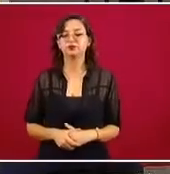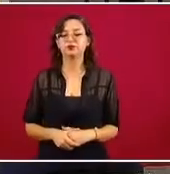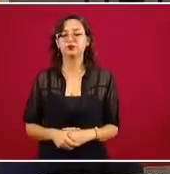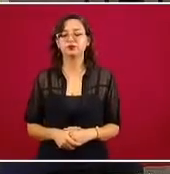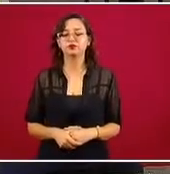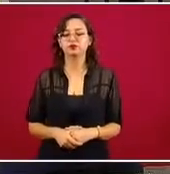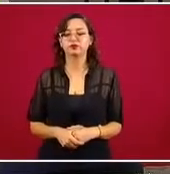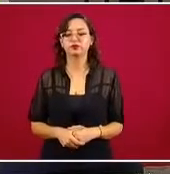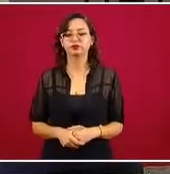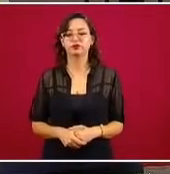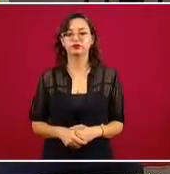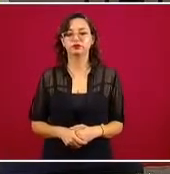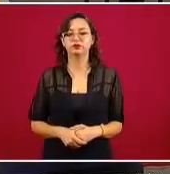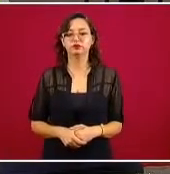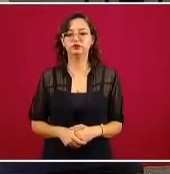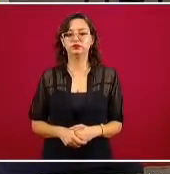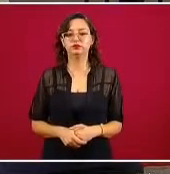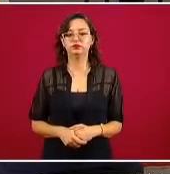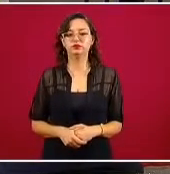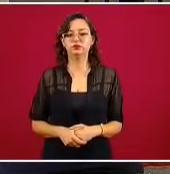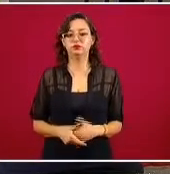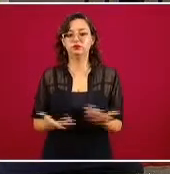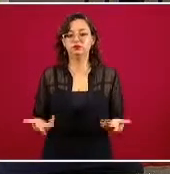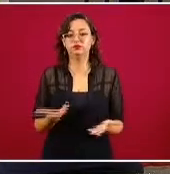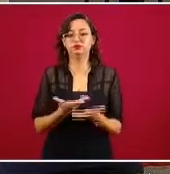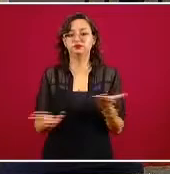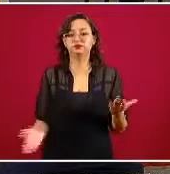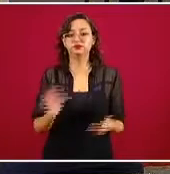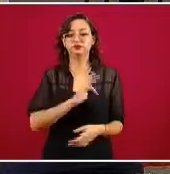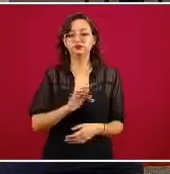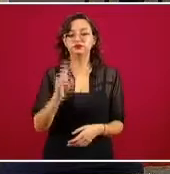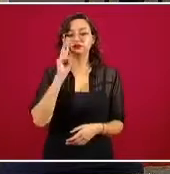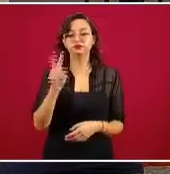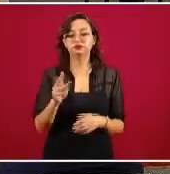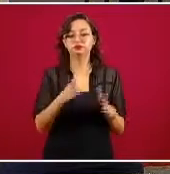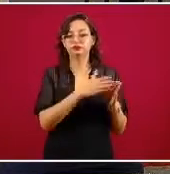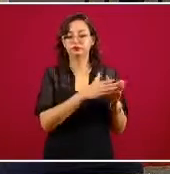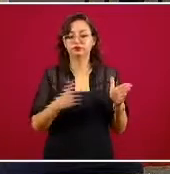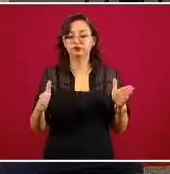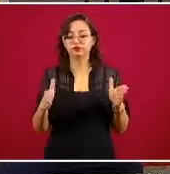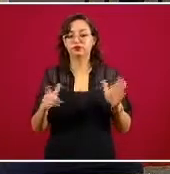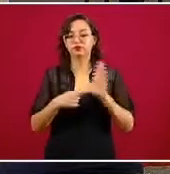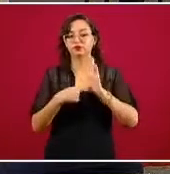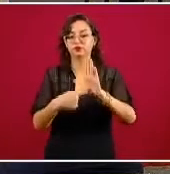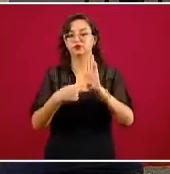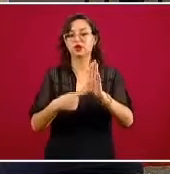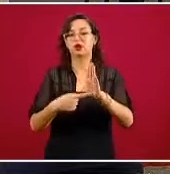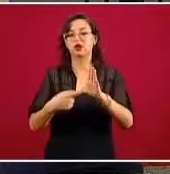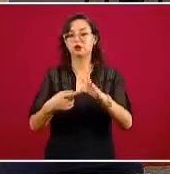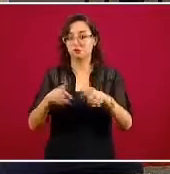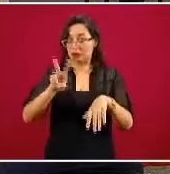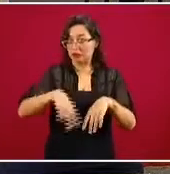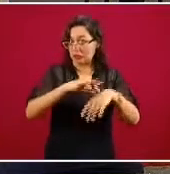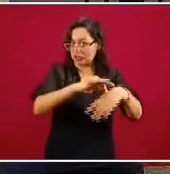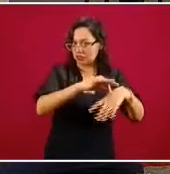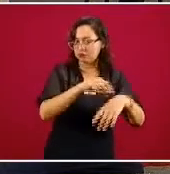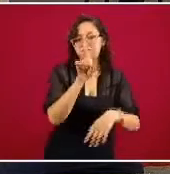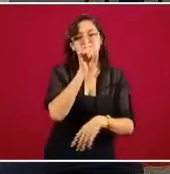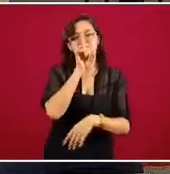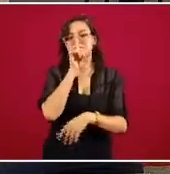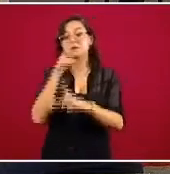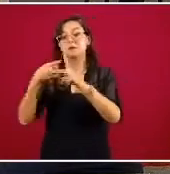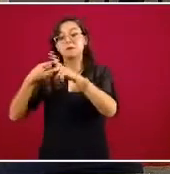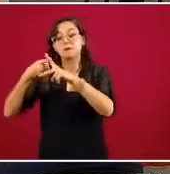Y lo que vemos ahora es ya no una curva teórica, sino una modelación matemática basada